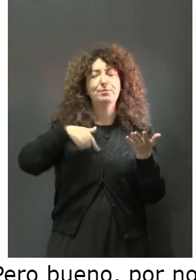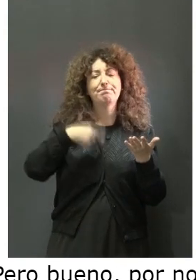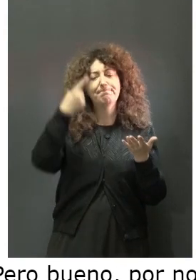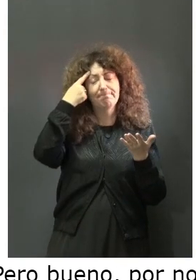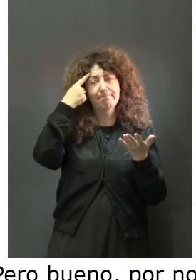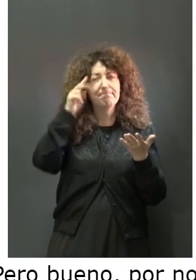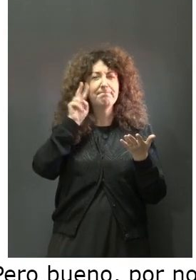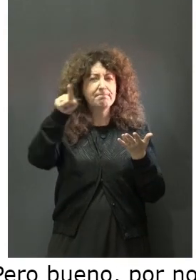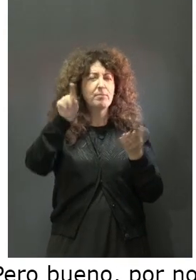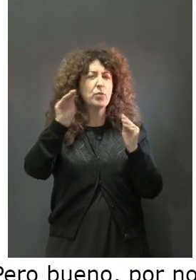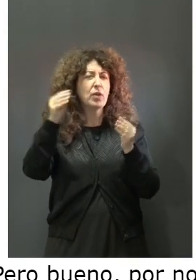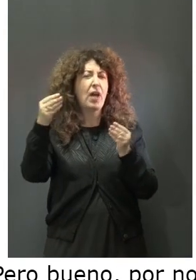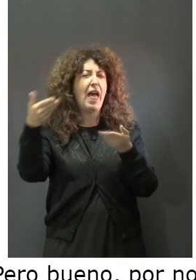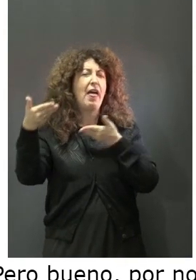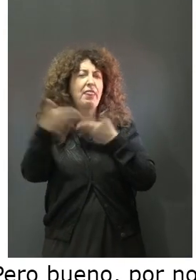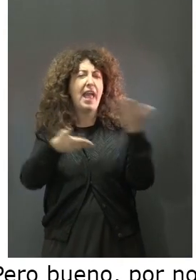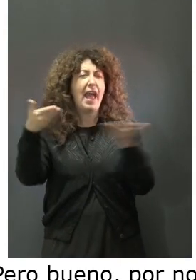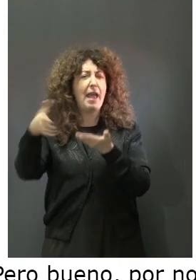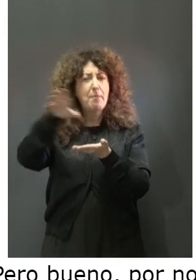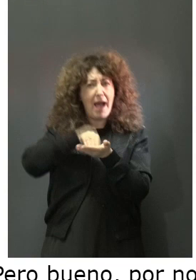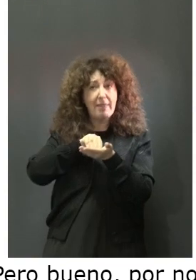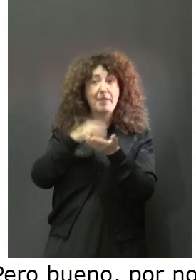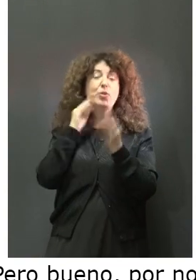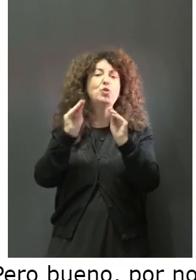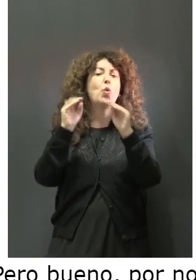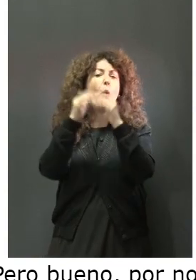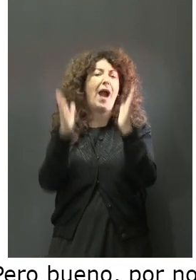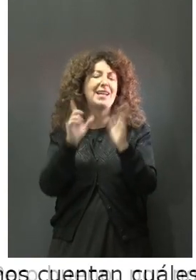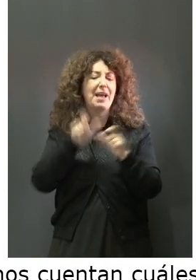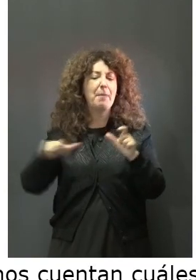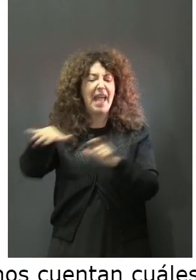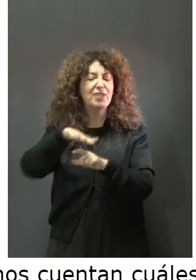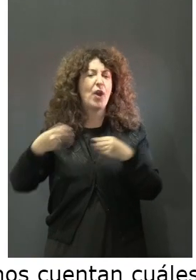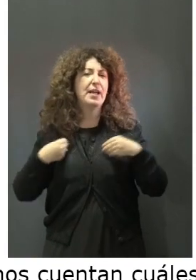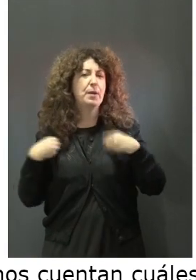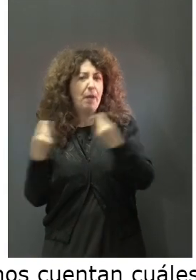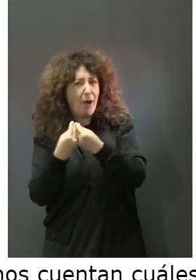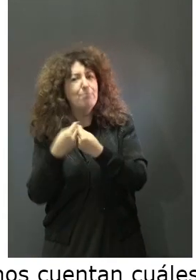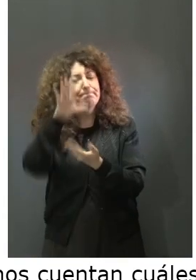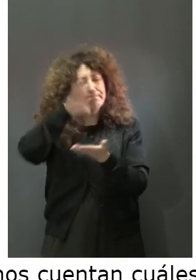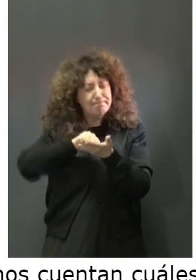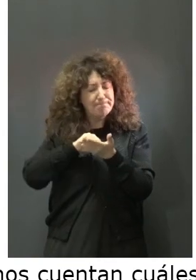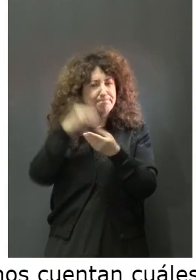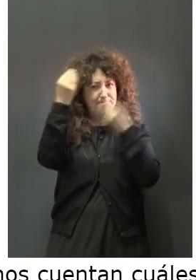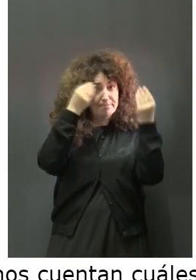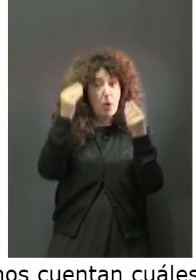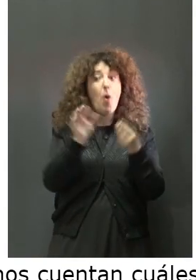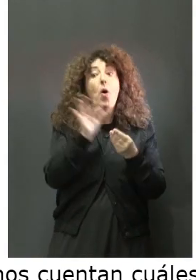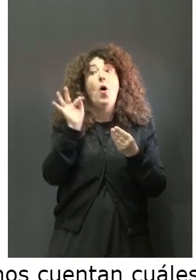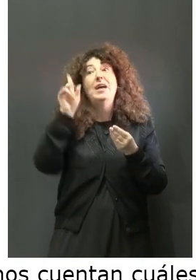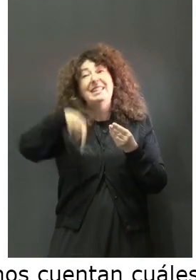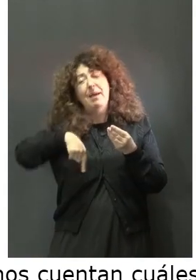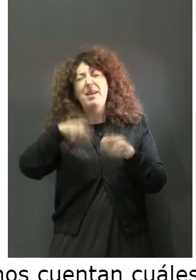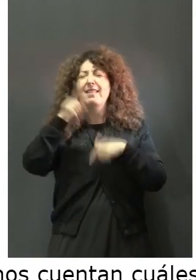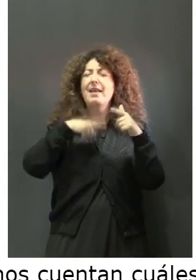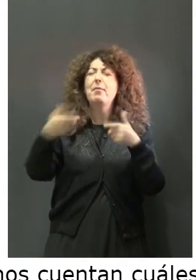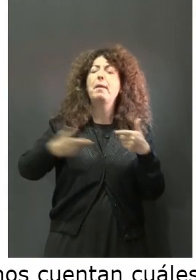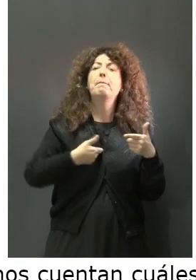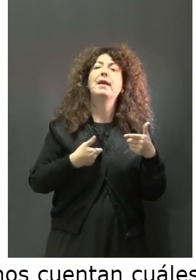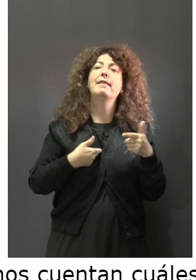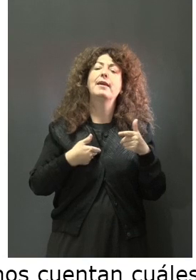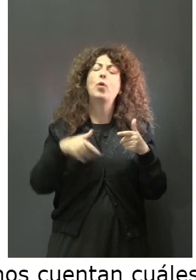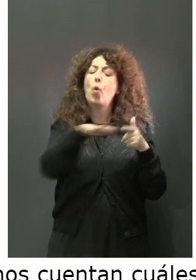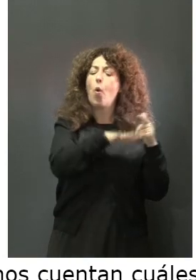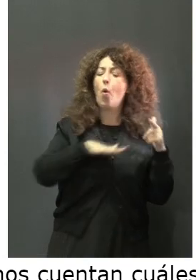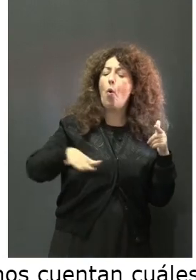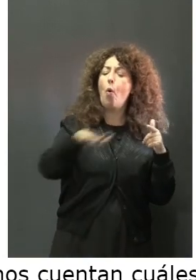sus demandas y las personas que habitan con él, si es una vivienda. Y bueno, vamos un poco más allá porque muchas veces nos piden la actuación en un determinado lugar y